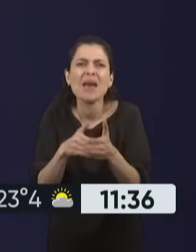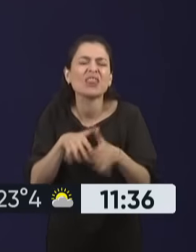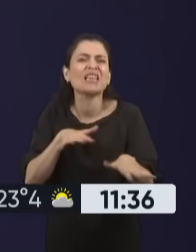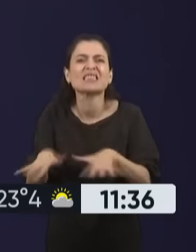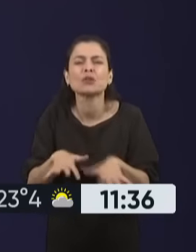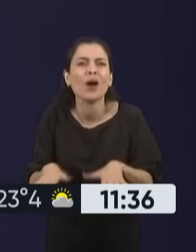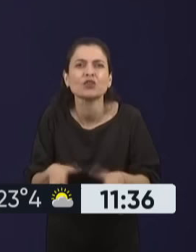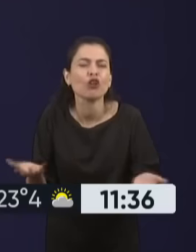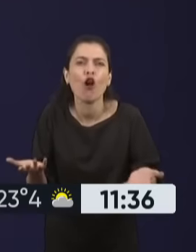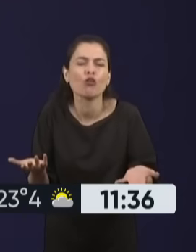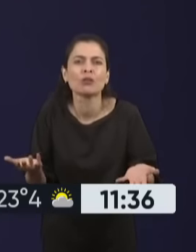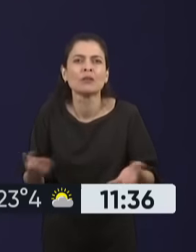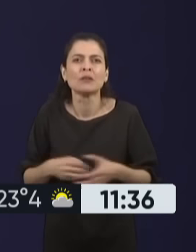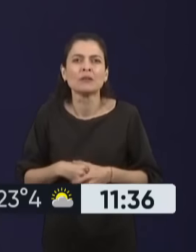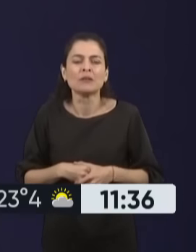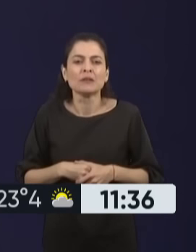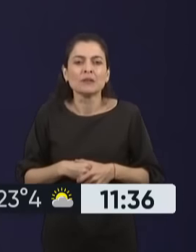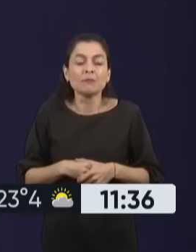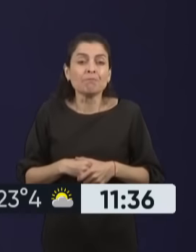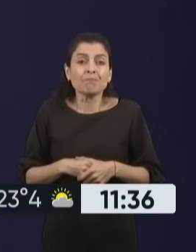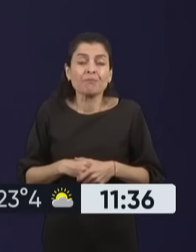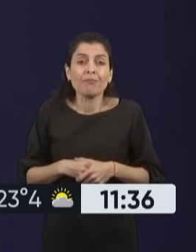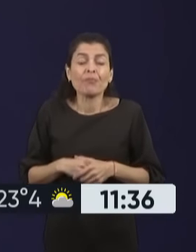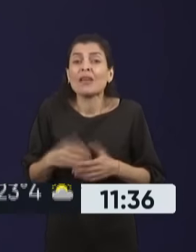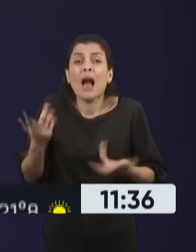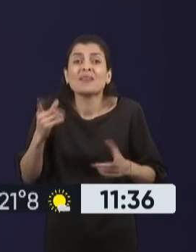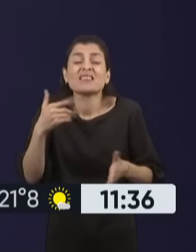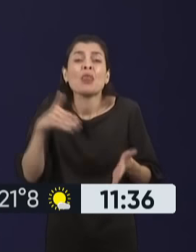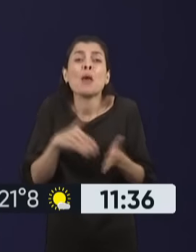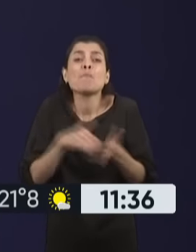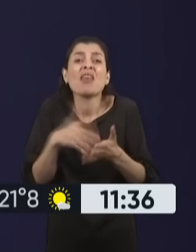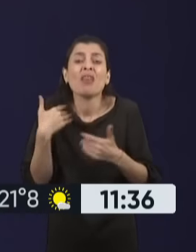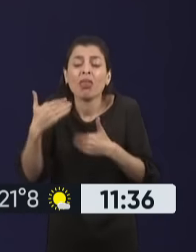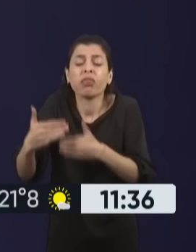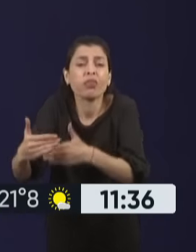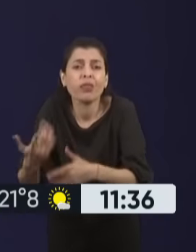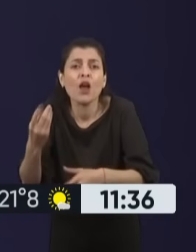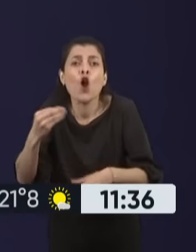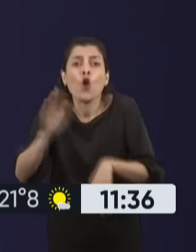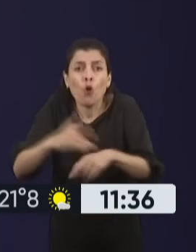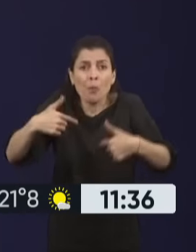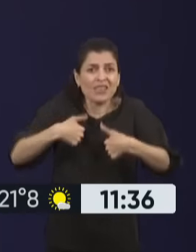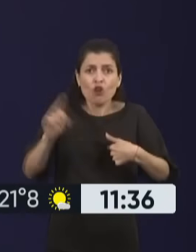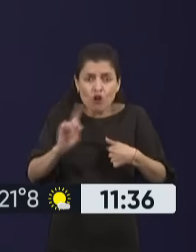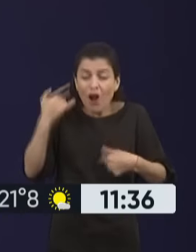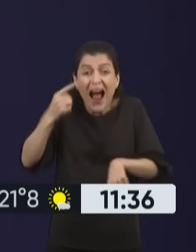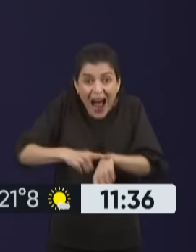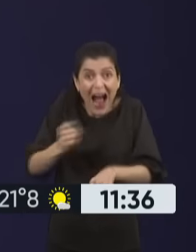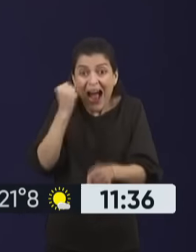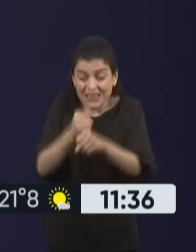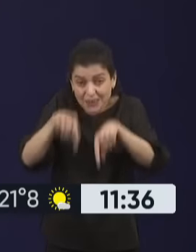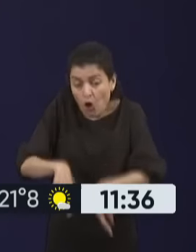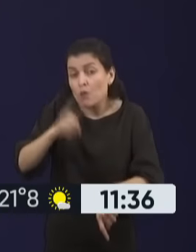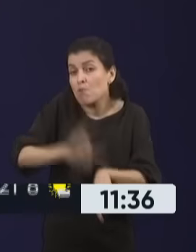que eh exceden a la voluntad de uno Eso es un tema pero no no tenemos ninguna decisión tomada